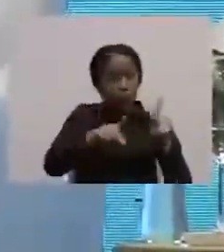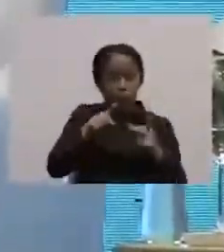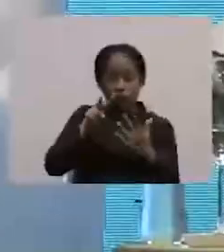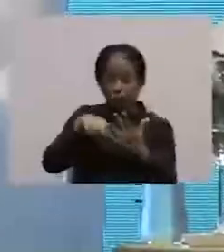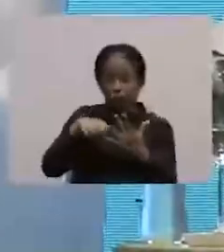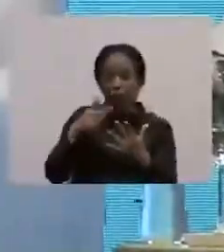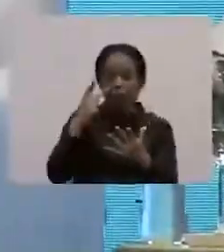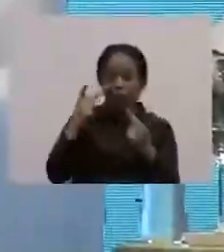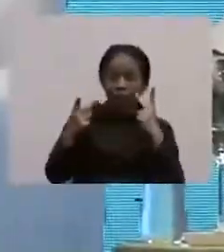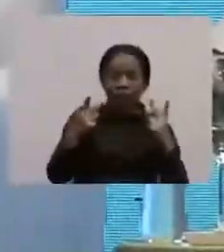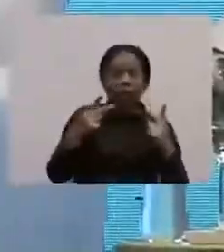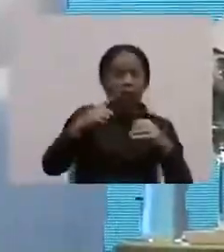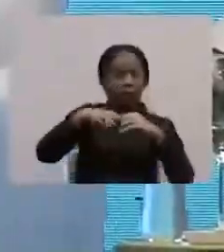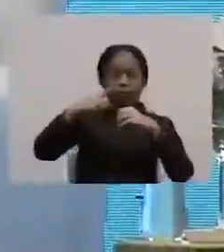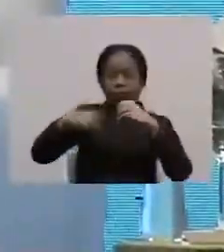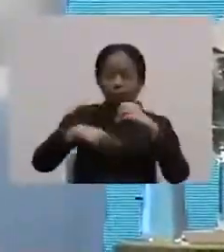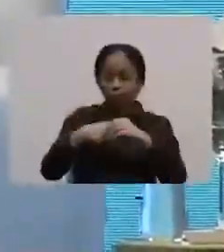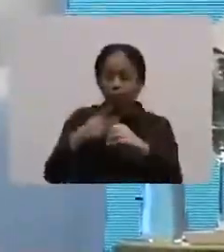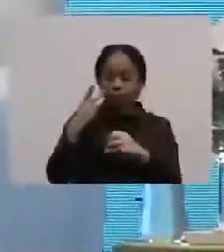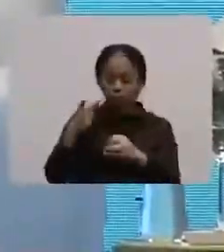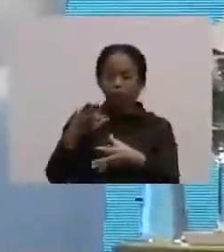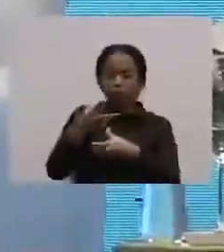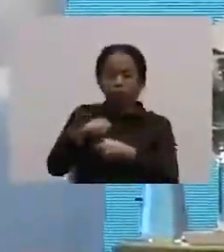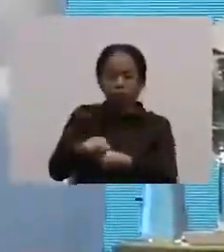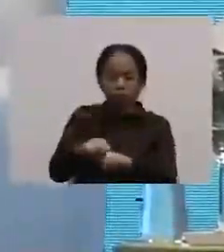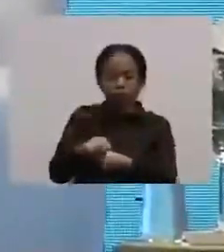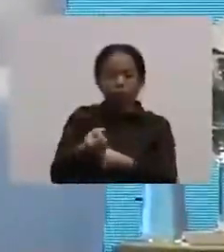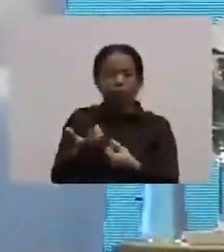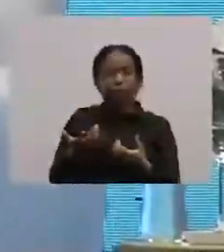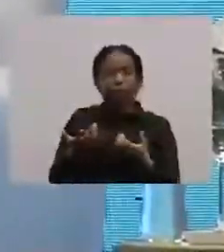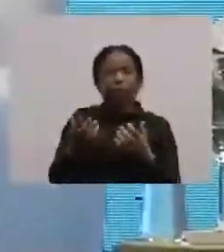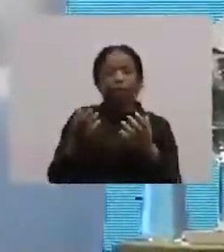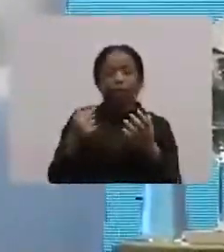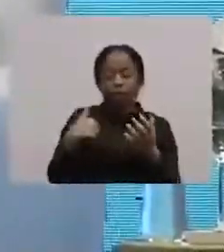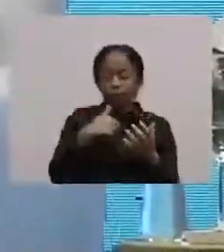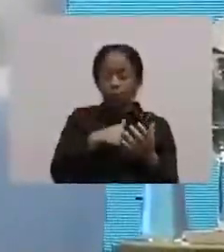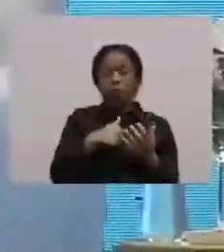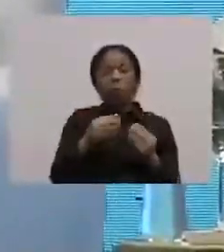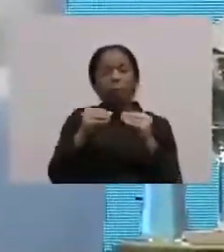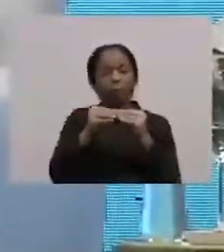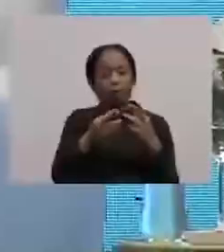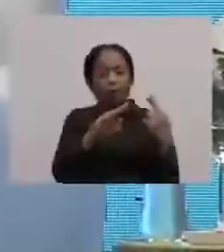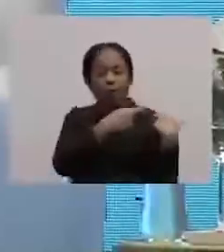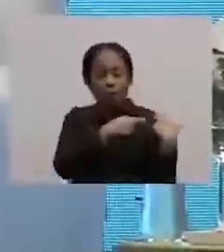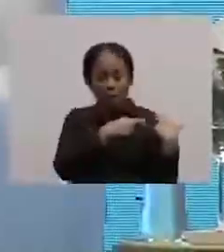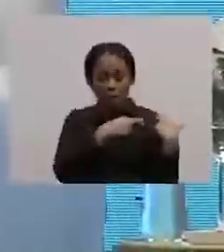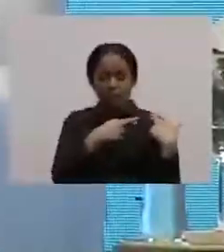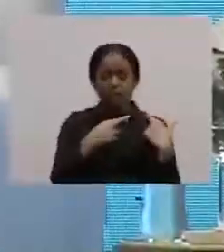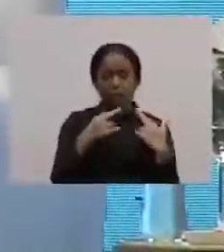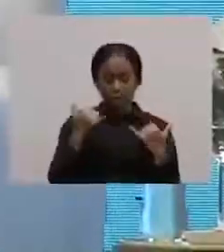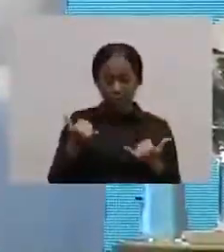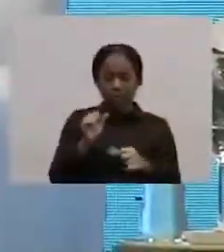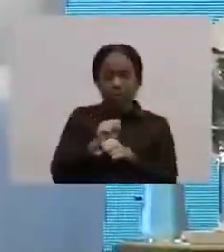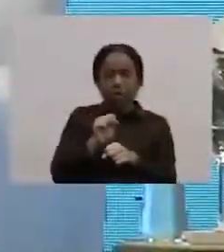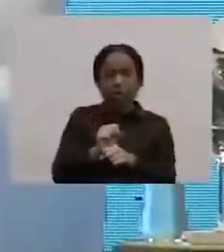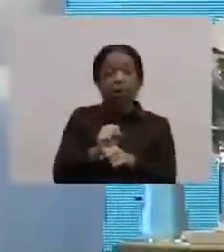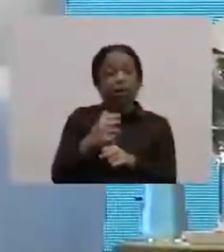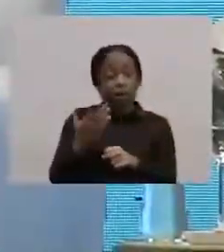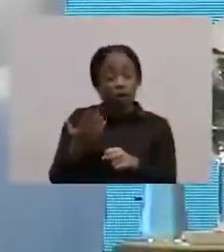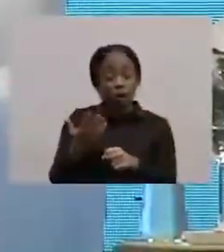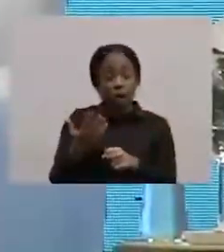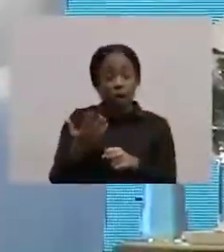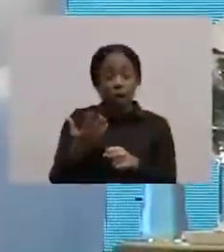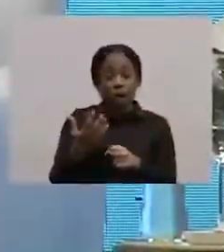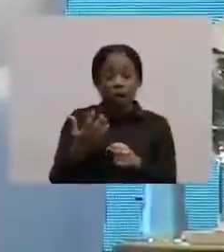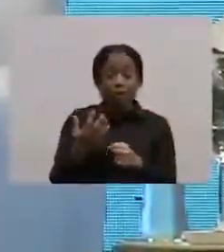rincón del planeta. Por tanto, eso nos impone también una mayor responsabilidad en este ejercicio. Incluso hasta